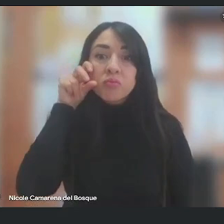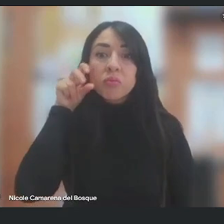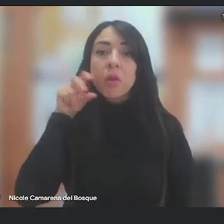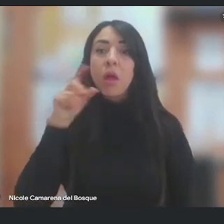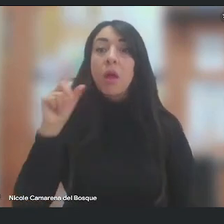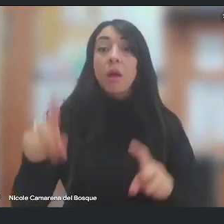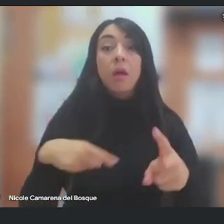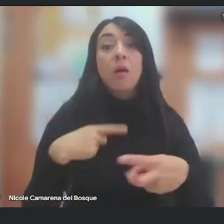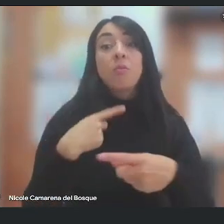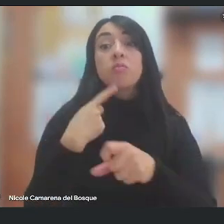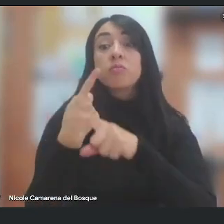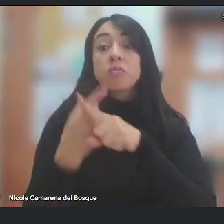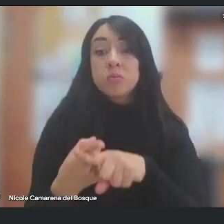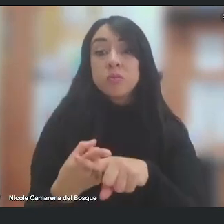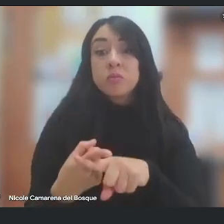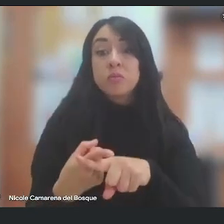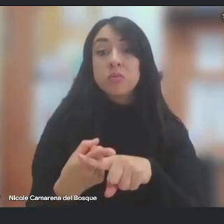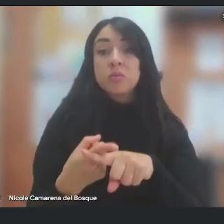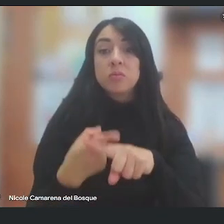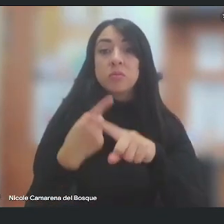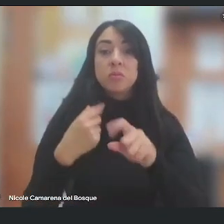educación.